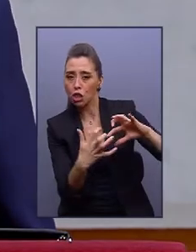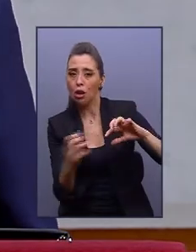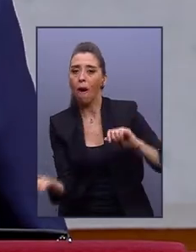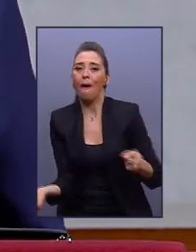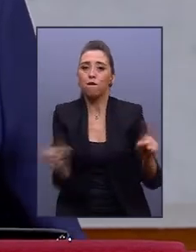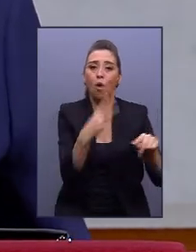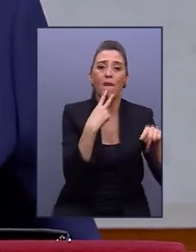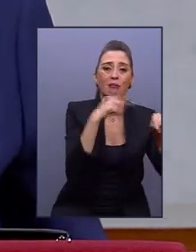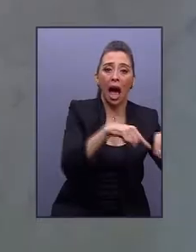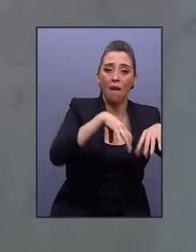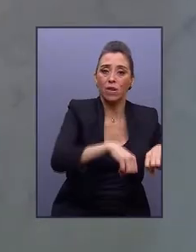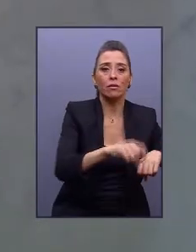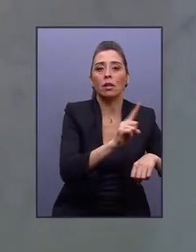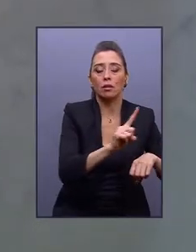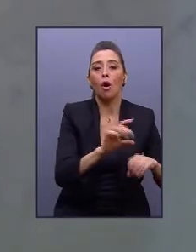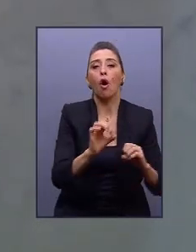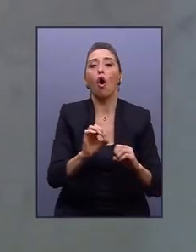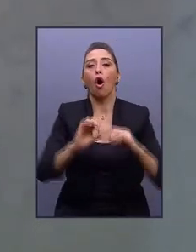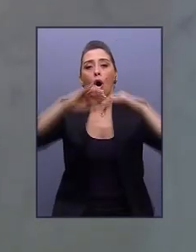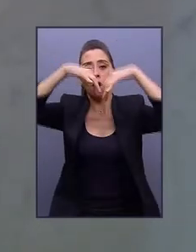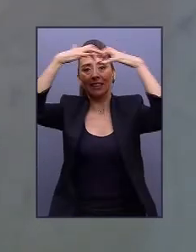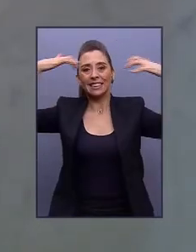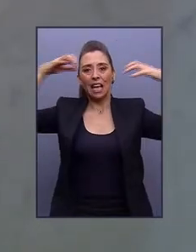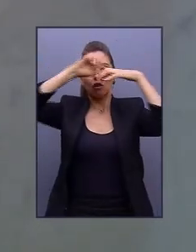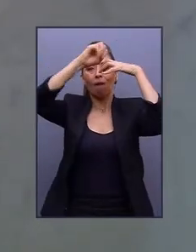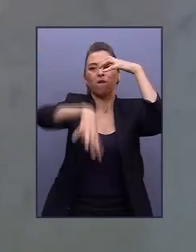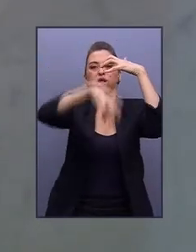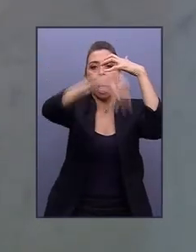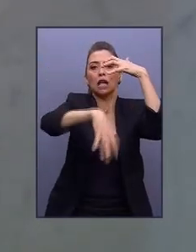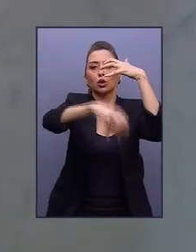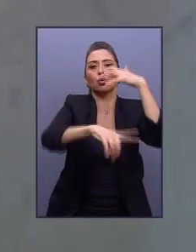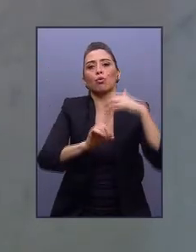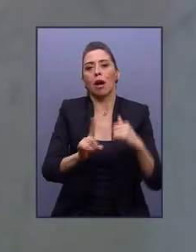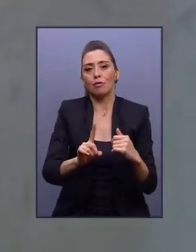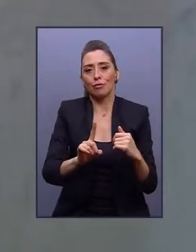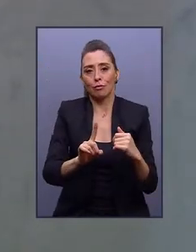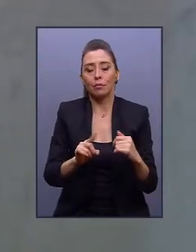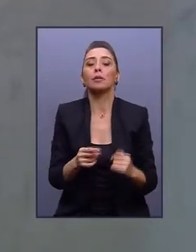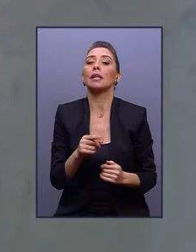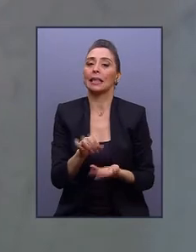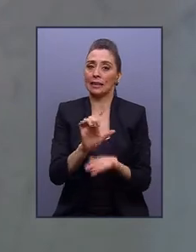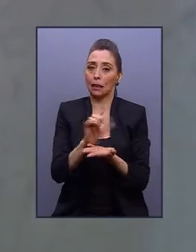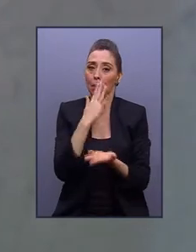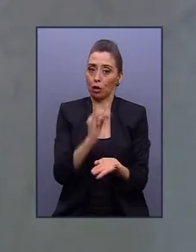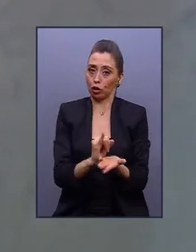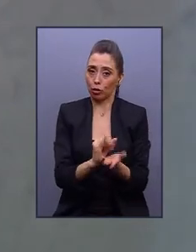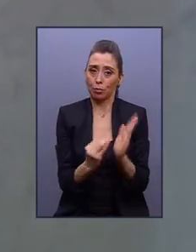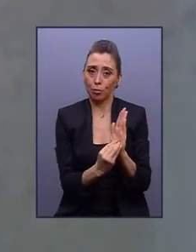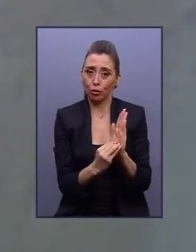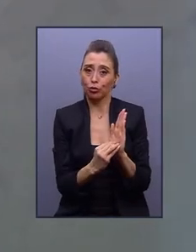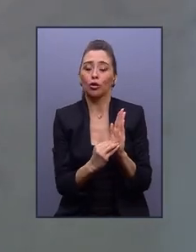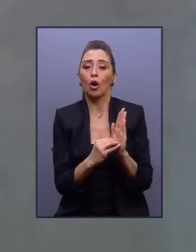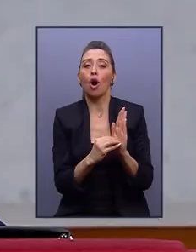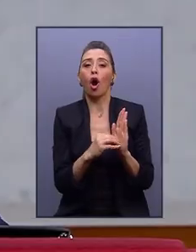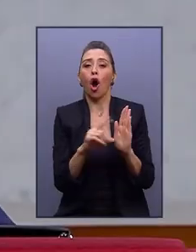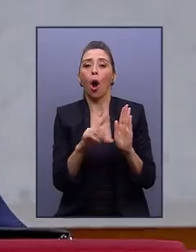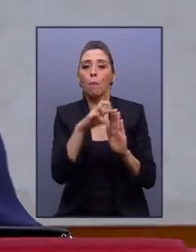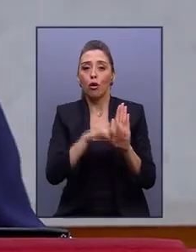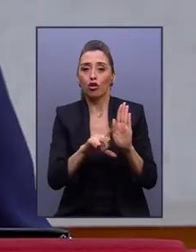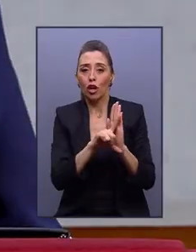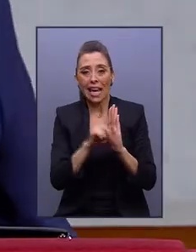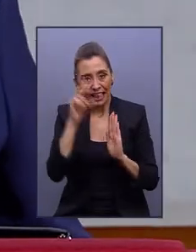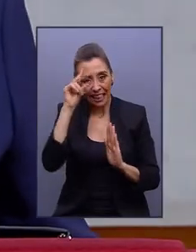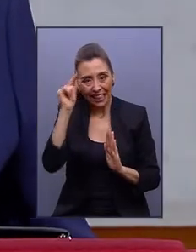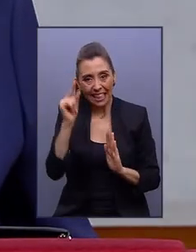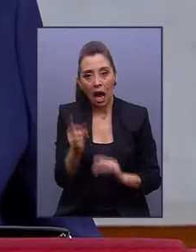basura en quebradas, por ejemplo. Desde el Estado estamos garantizando una mejor institucionalidad. Pusimos suma urgencia tanto a la ley que crea